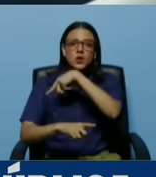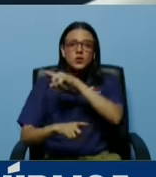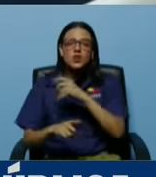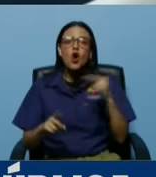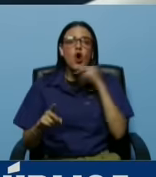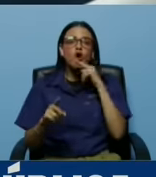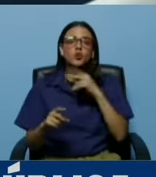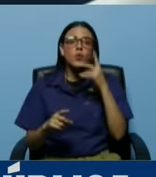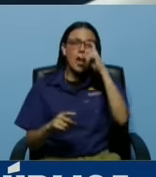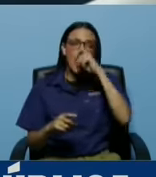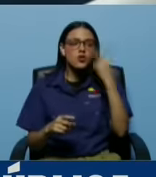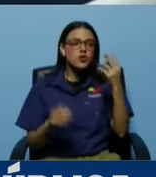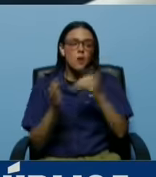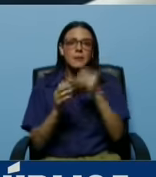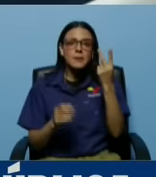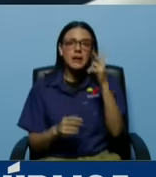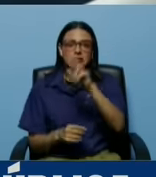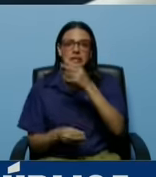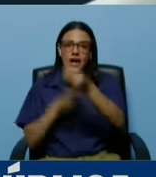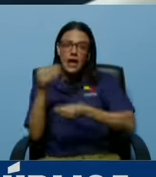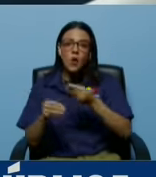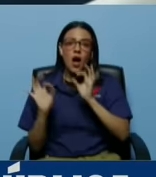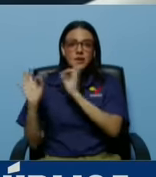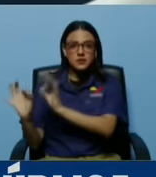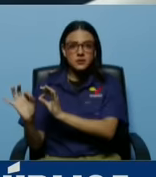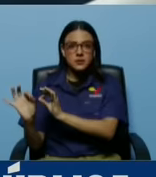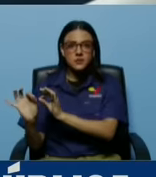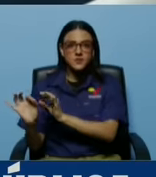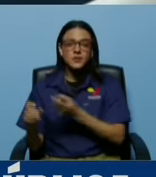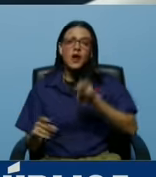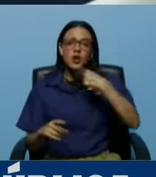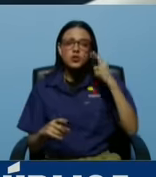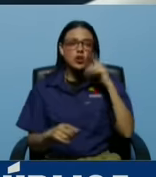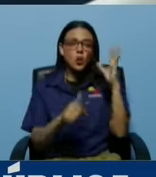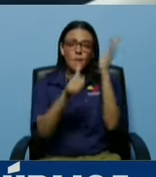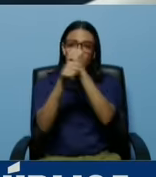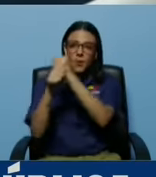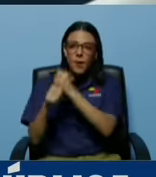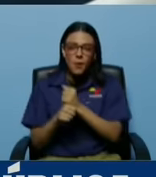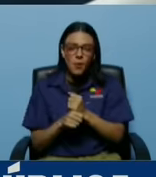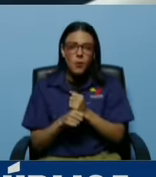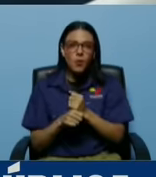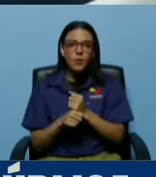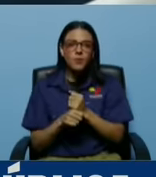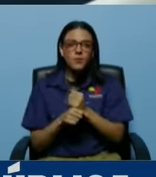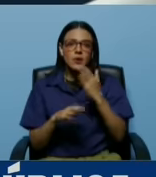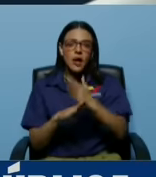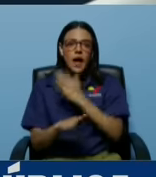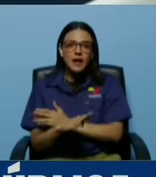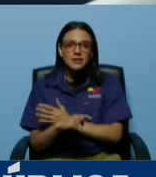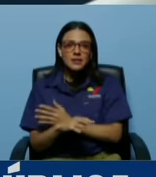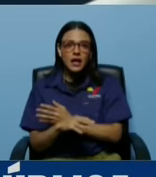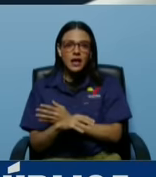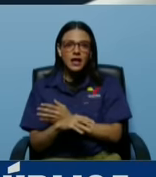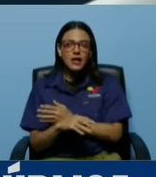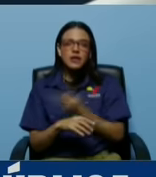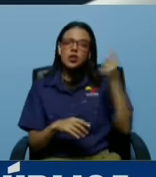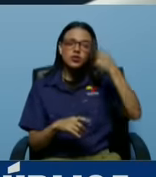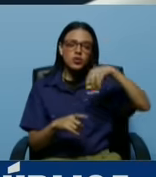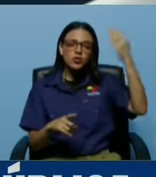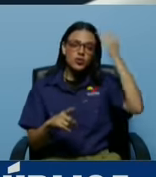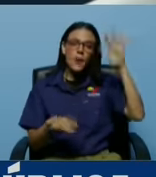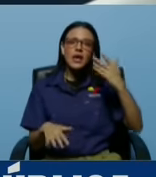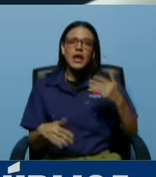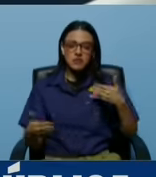mismo año 2023. Se predecía que venía una especie